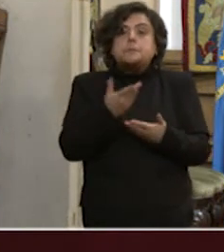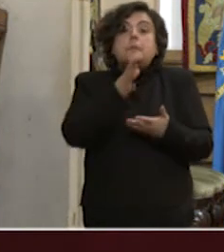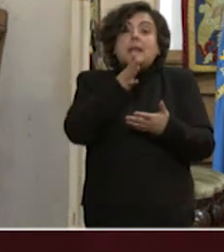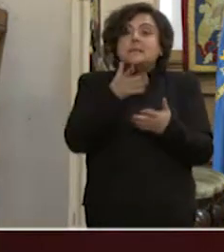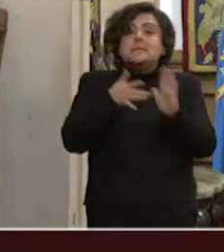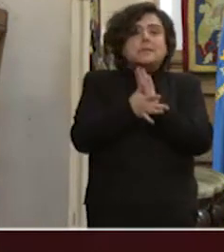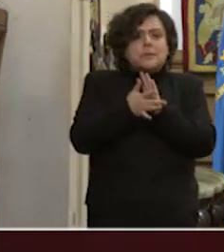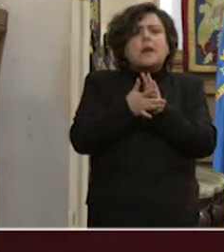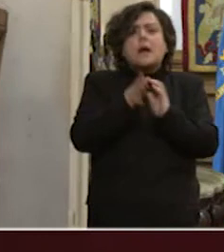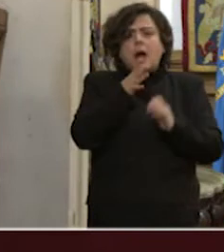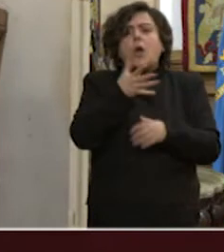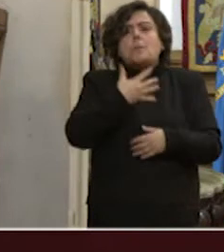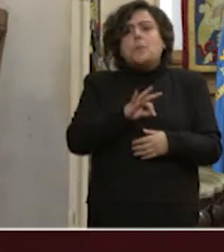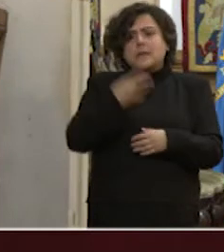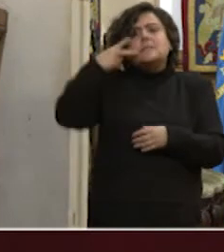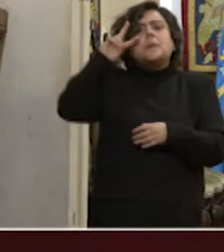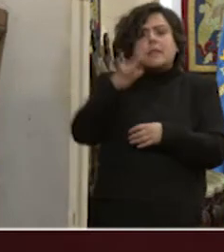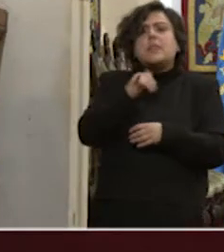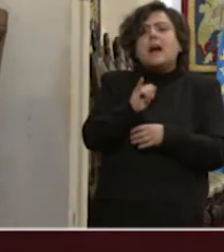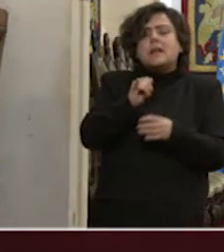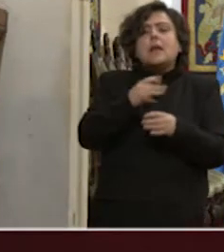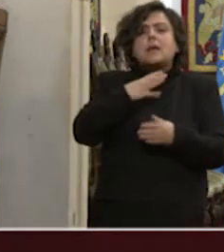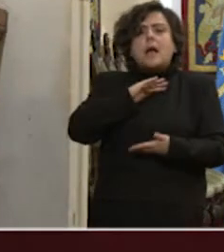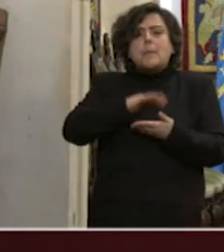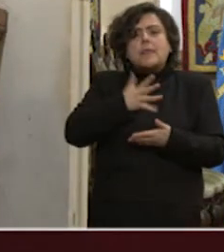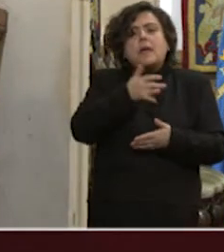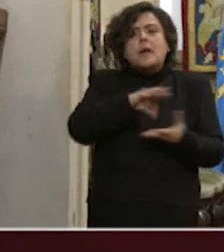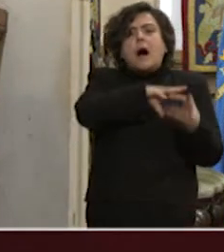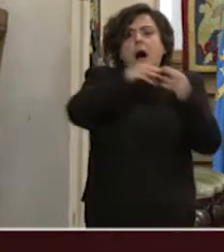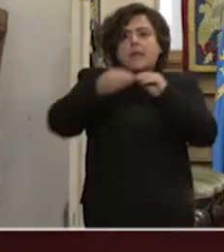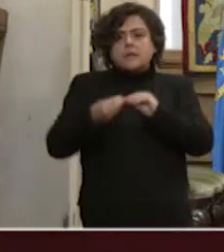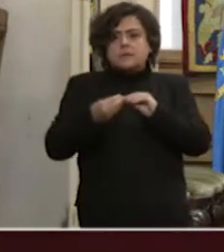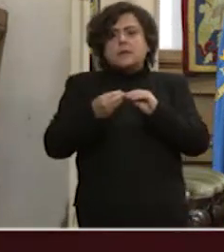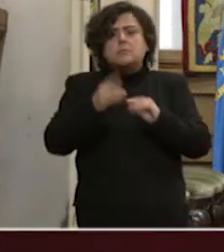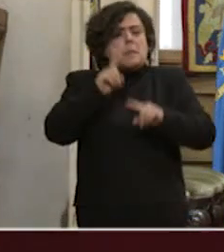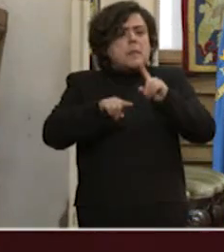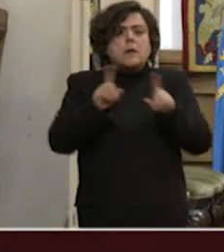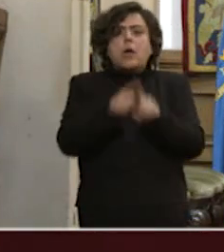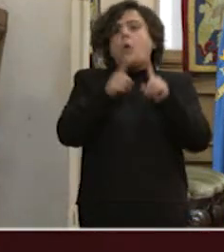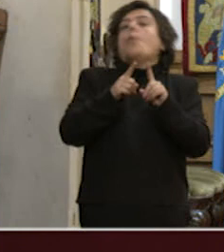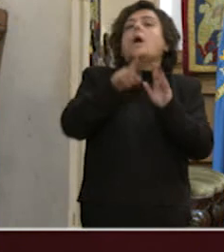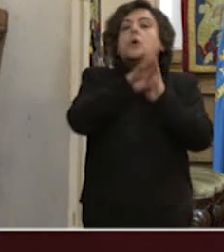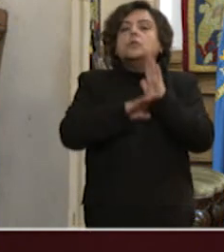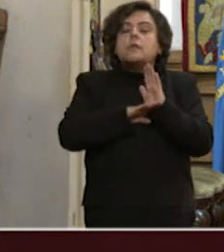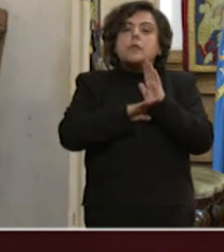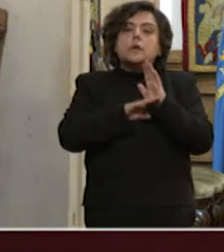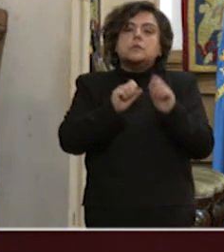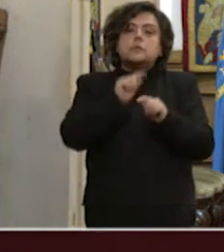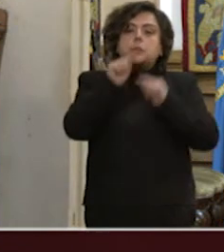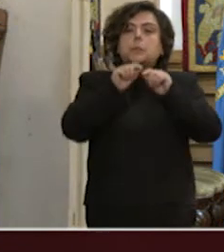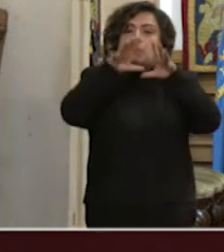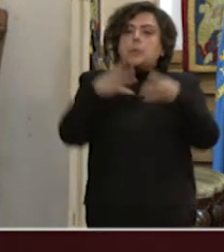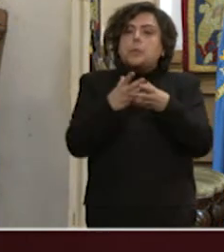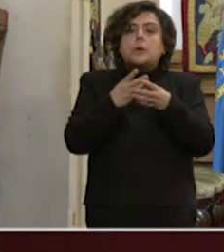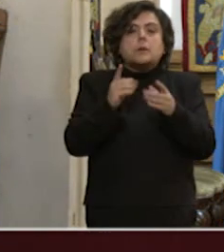la experiencia que nos hará ser capaces de adaptarnos a las condiciones que imponga la pandemia, cumpliendo con nuestra misión con